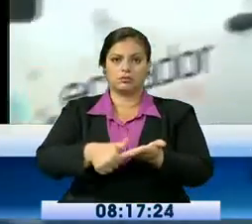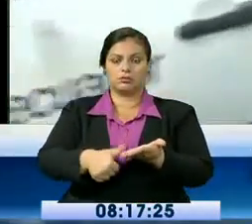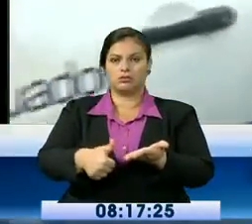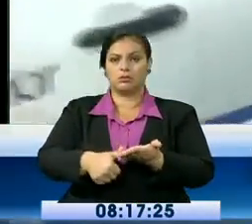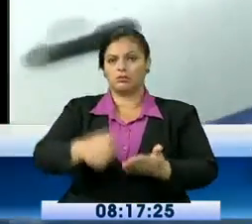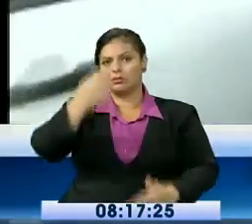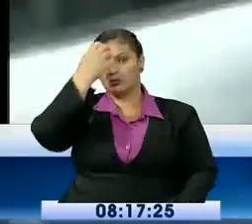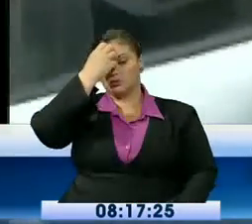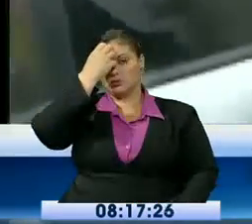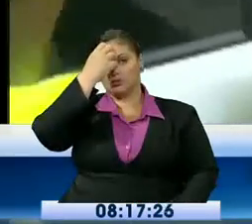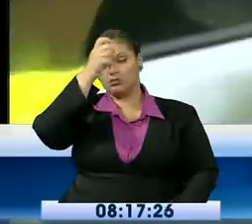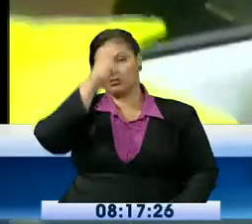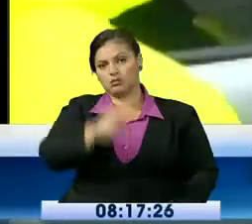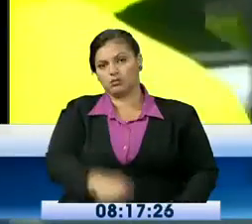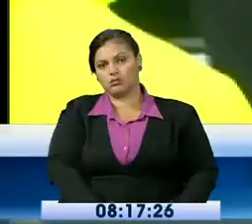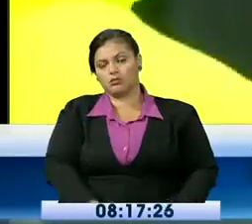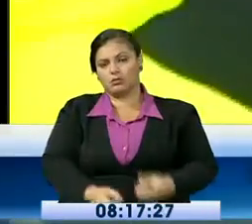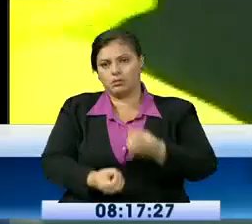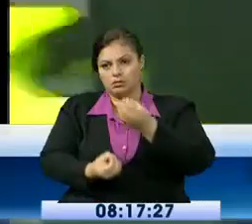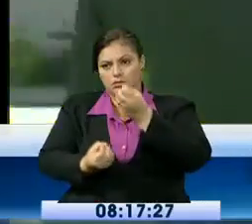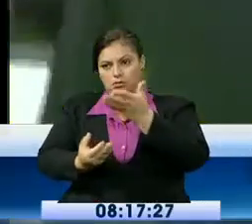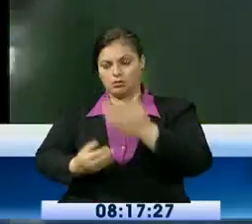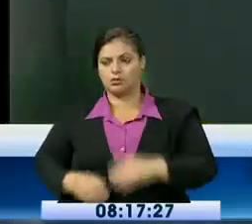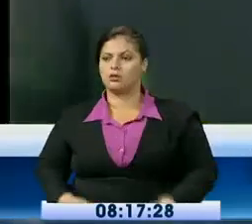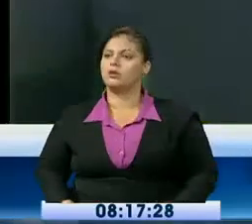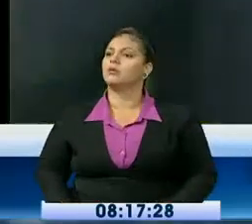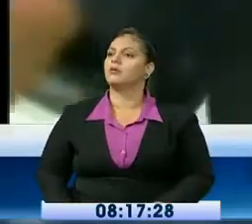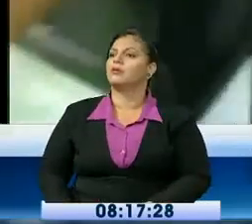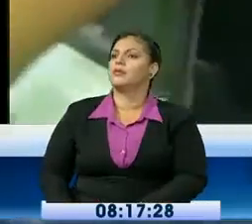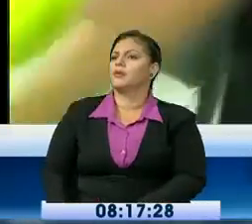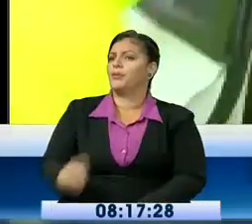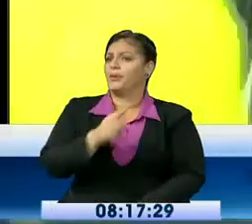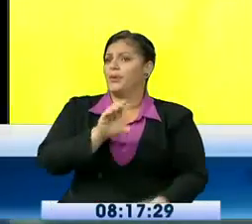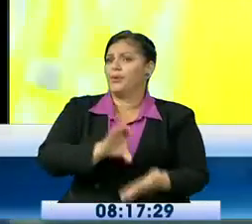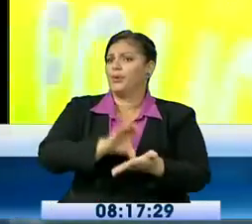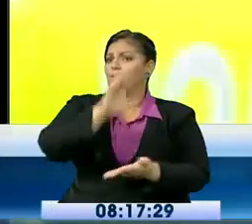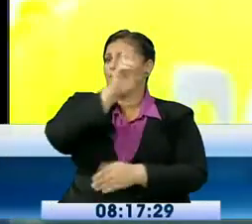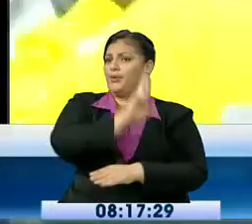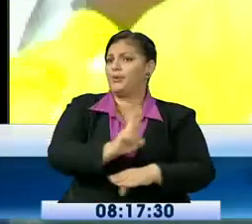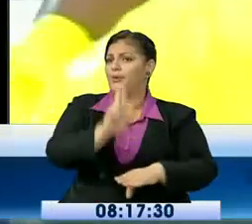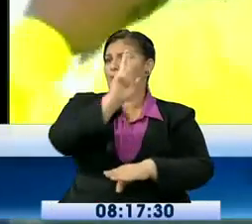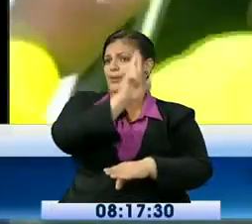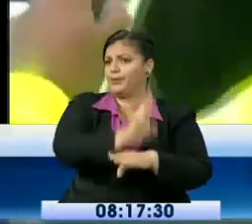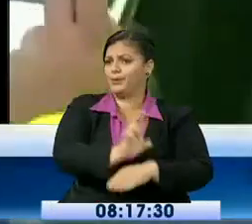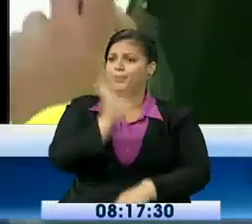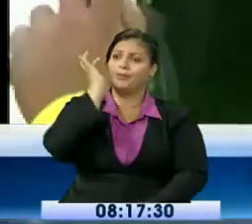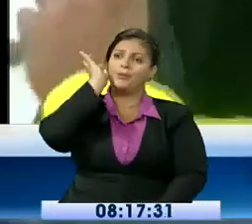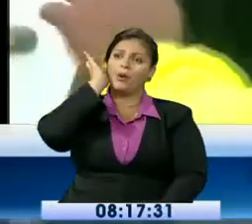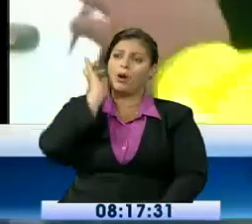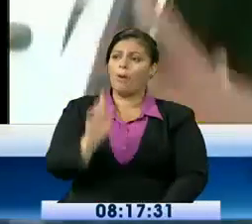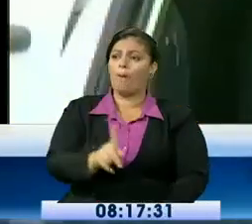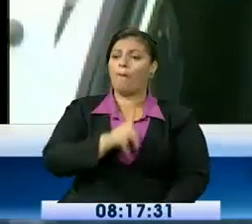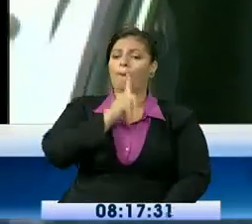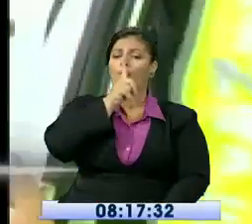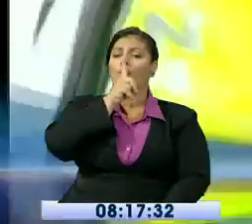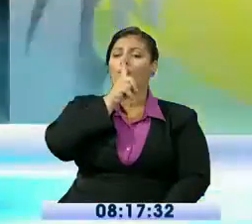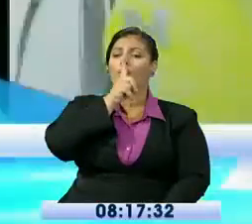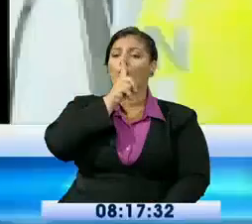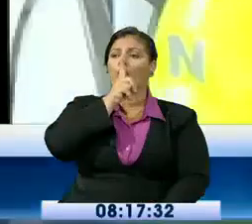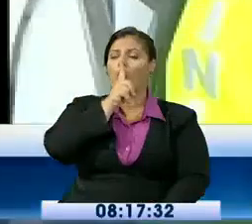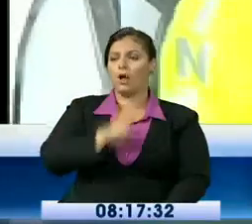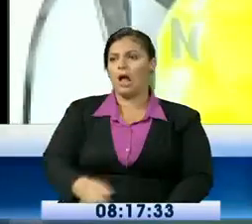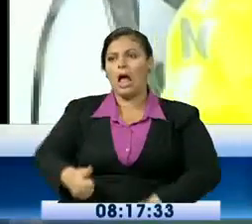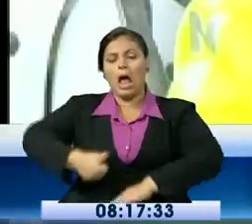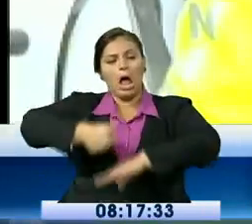personas que coaccionaron para que el delito se cometa, como por ejemplo la rectora. Demasiadas